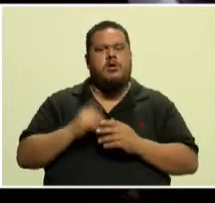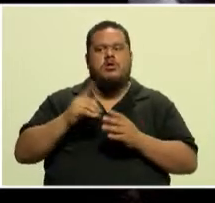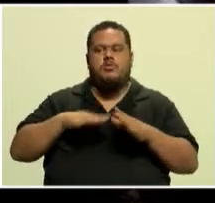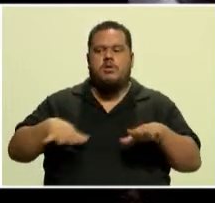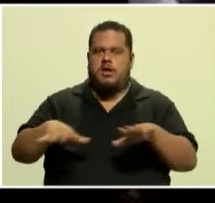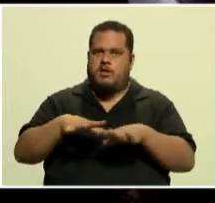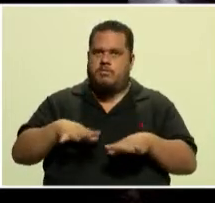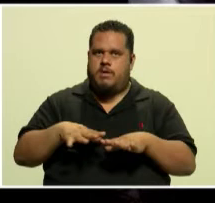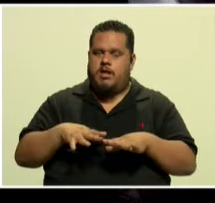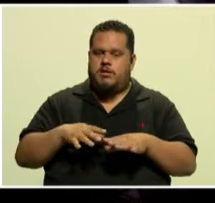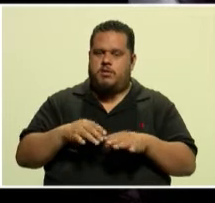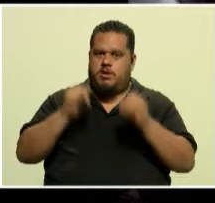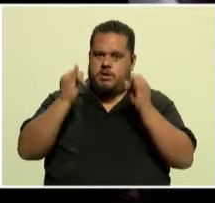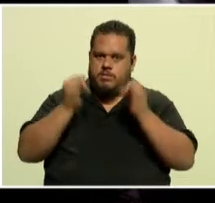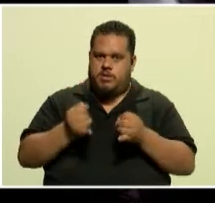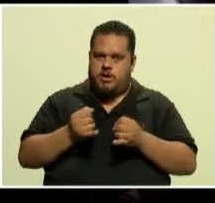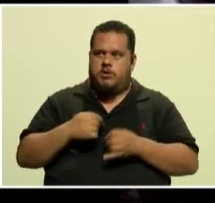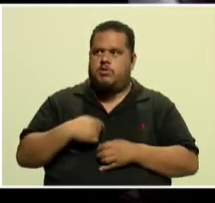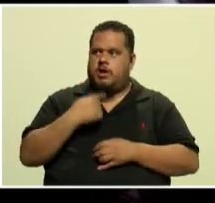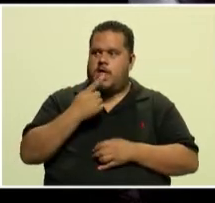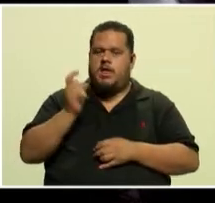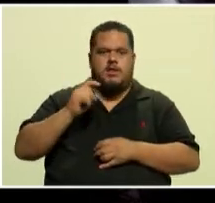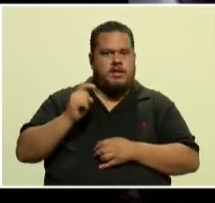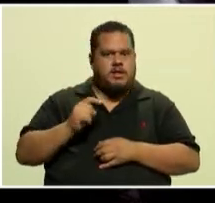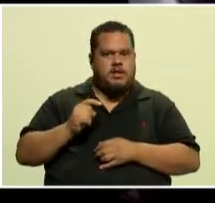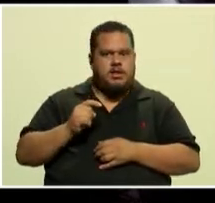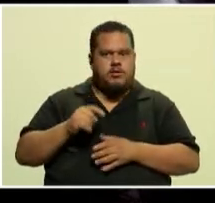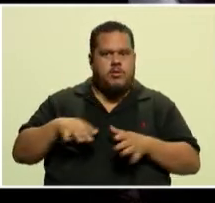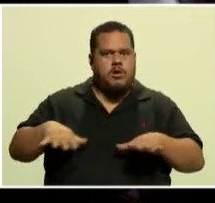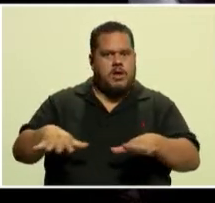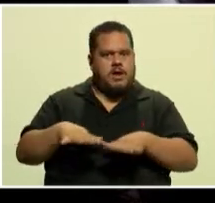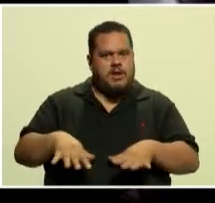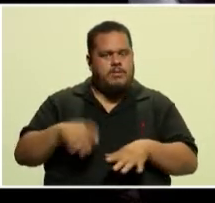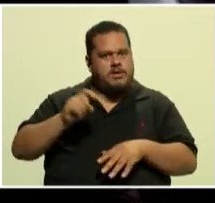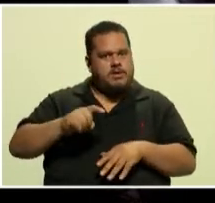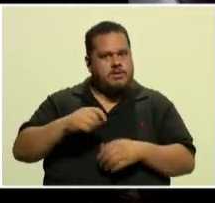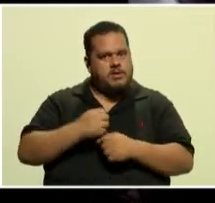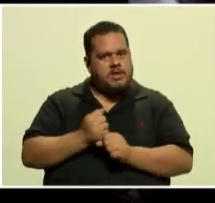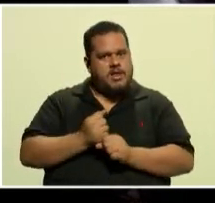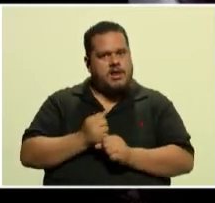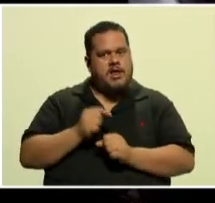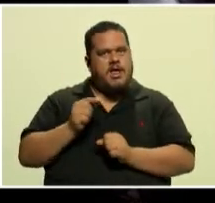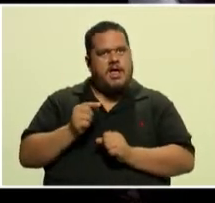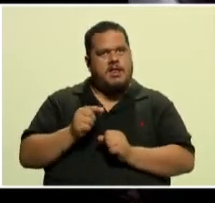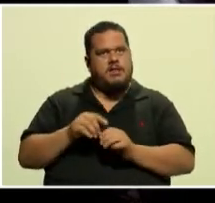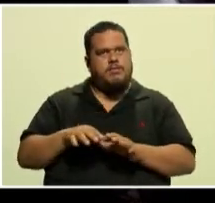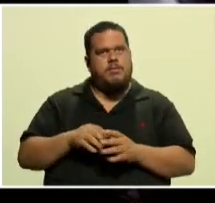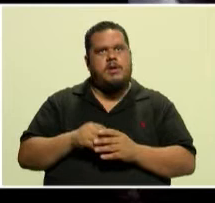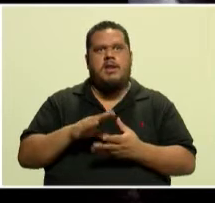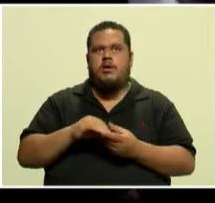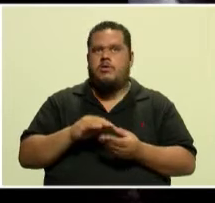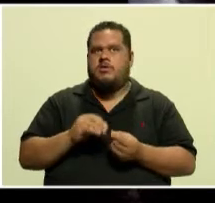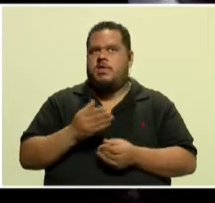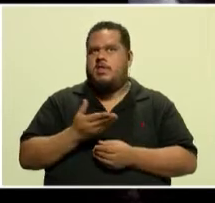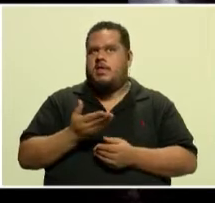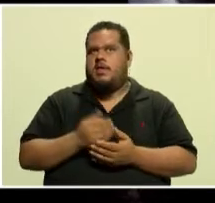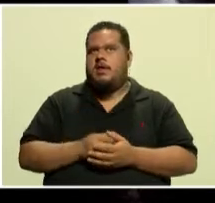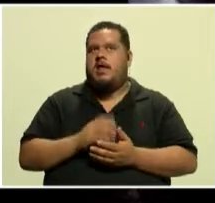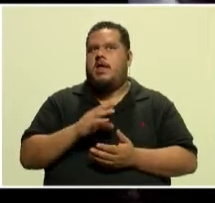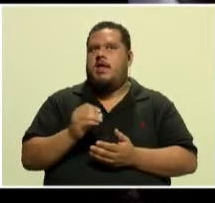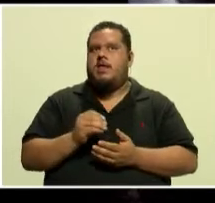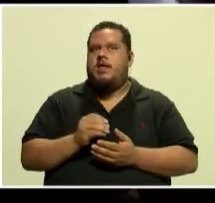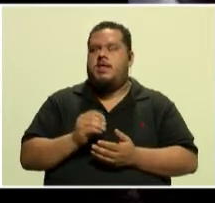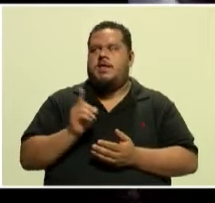independiente. Yo le dije, necesito la galería porque necesito hacer este performance. Le conté de qué era y Federico,